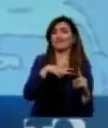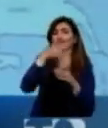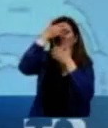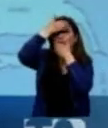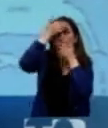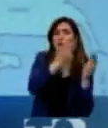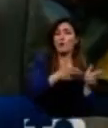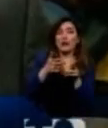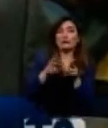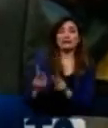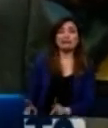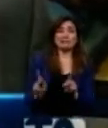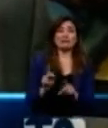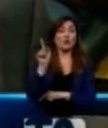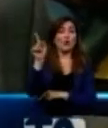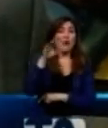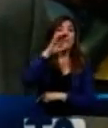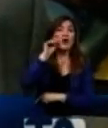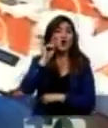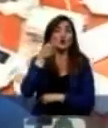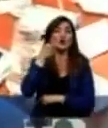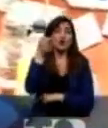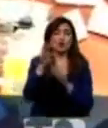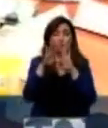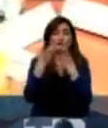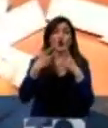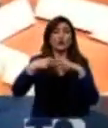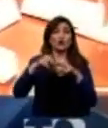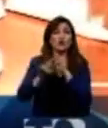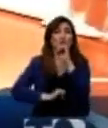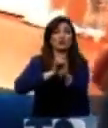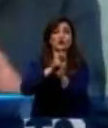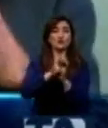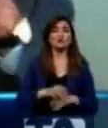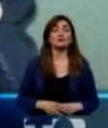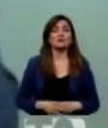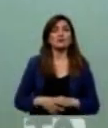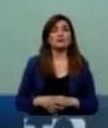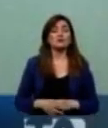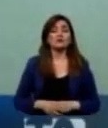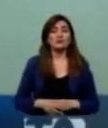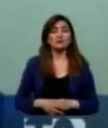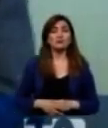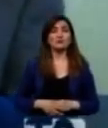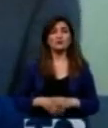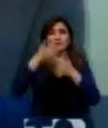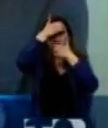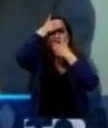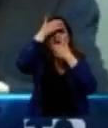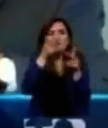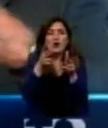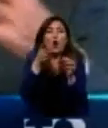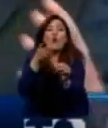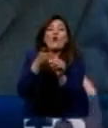estar preparados. Así dijo Paco Moncayo ante la Comisión de Relaciones Internacionales. Con lo que pretende el terrorista